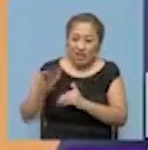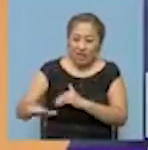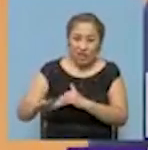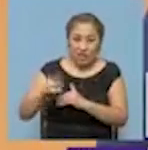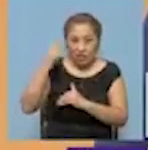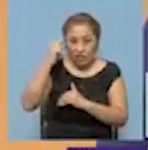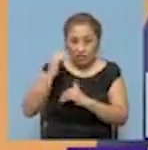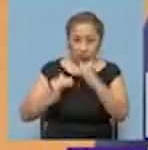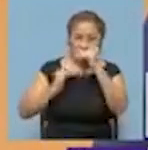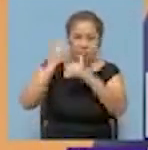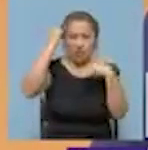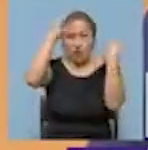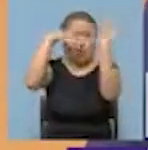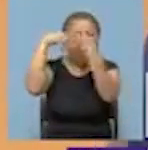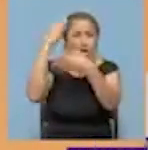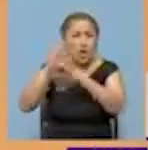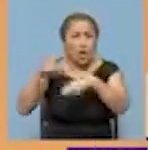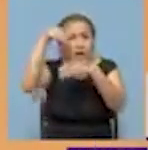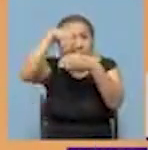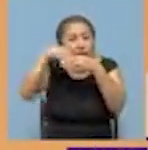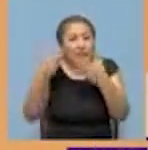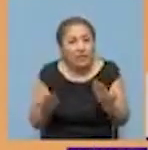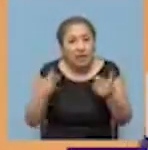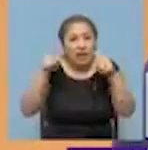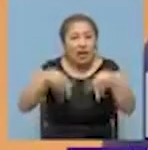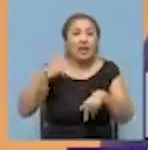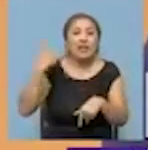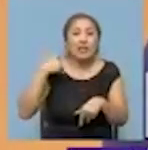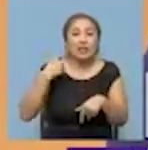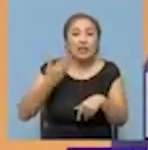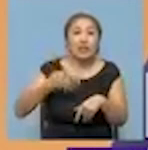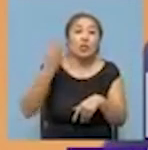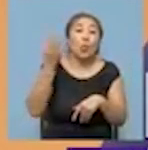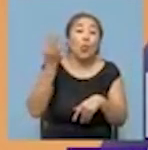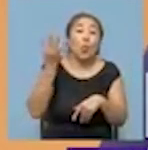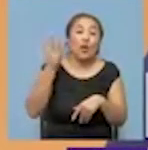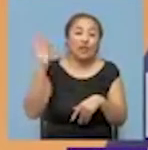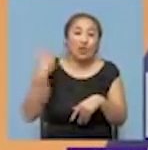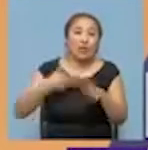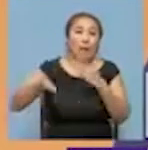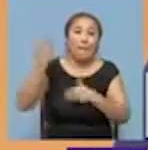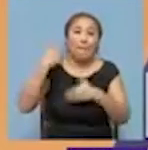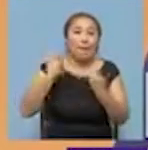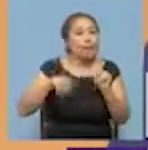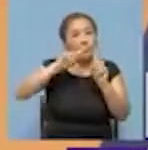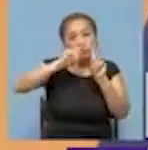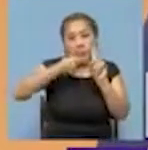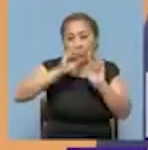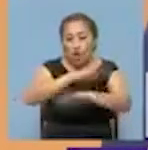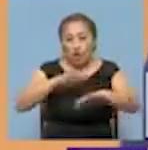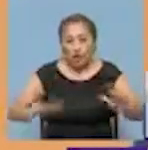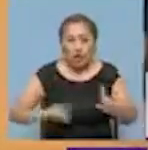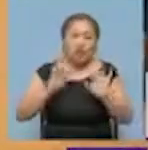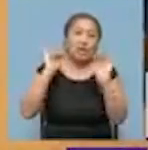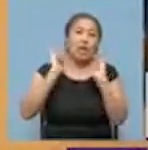chiquitos a un sexo desordenado pasa como pasa en nuestro país que no pasaba hace 40 años aumentan los embarazos infantiles y